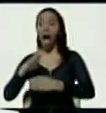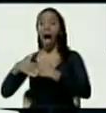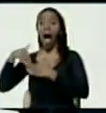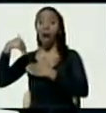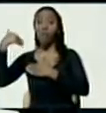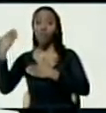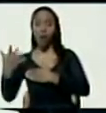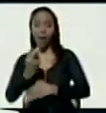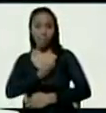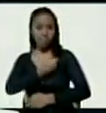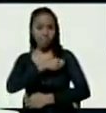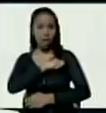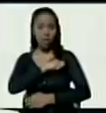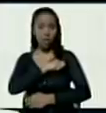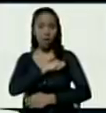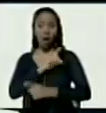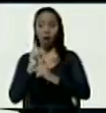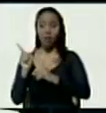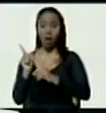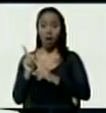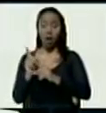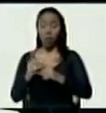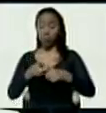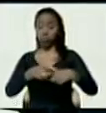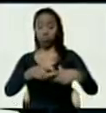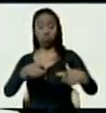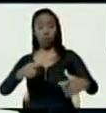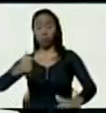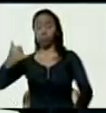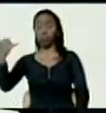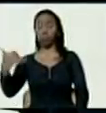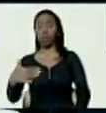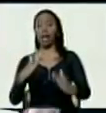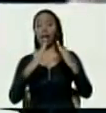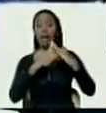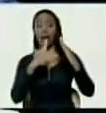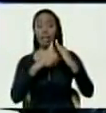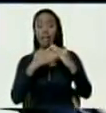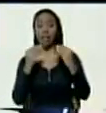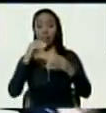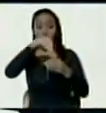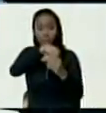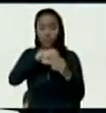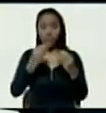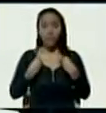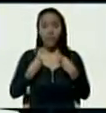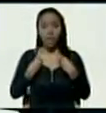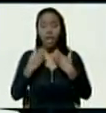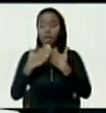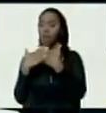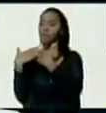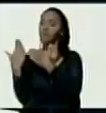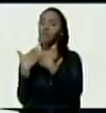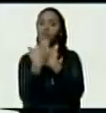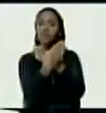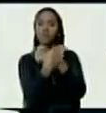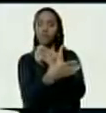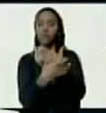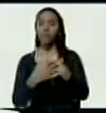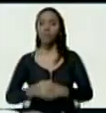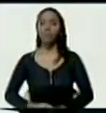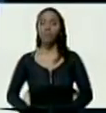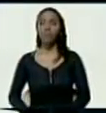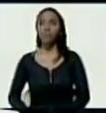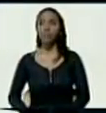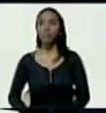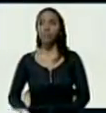Madrid, en una mansión costosísima donde vive este señor Alejandro Betancourt, y es vecino de Nervis Villalobos, es vecino de Miguel